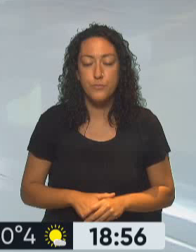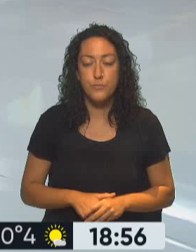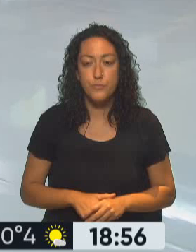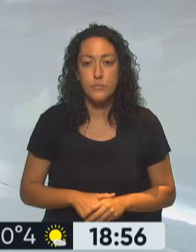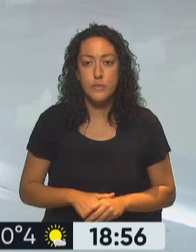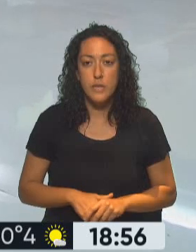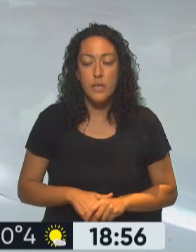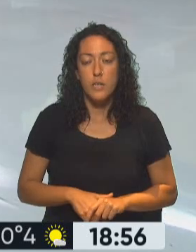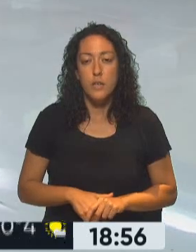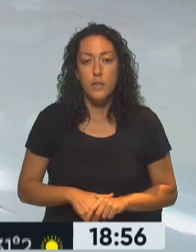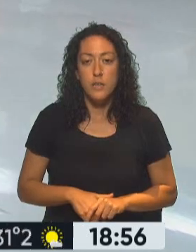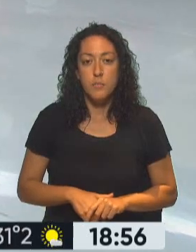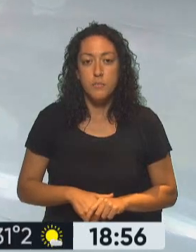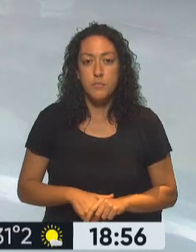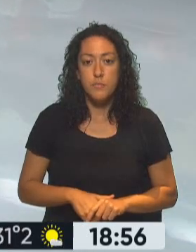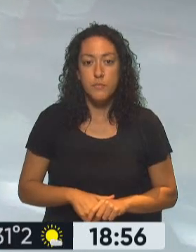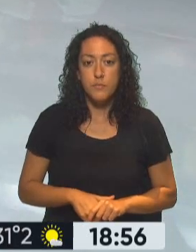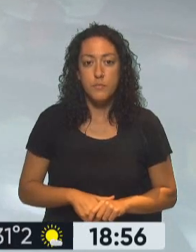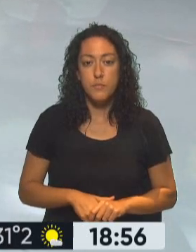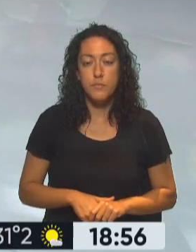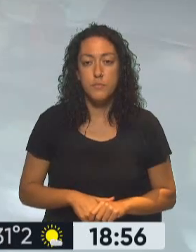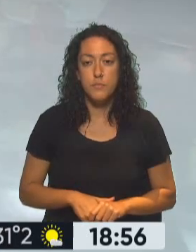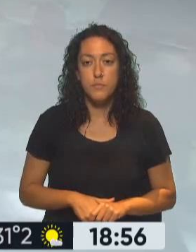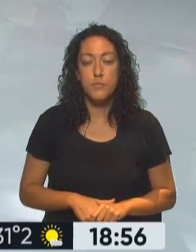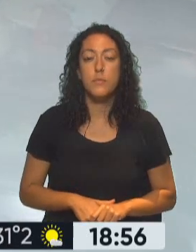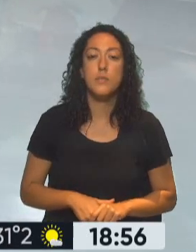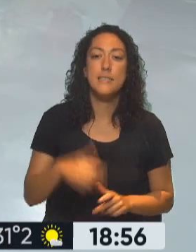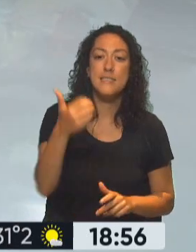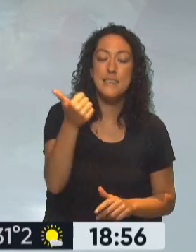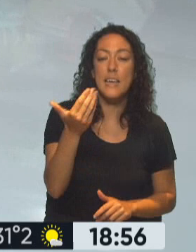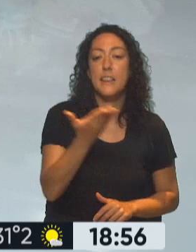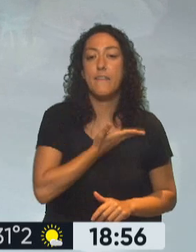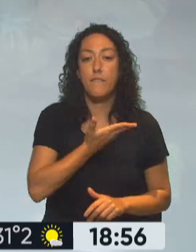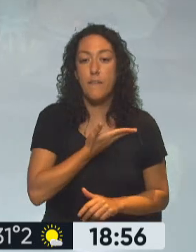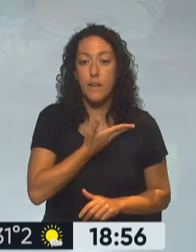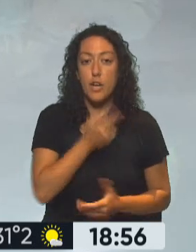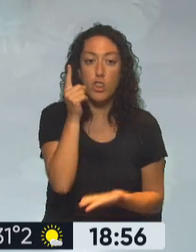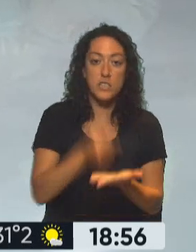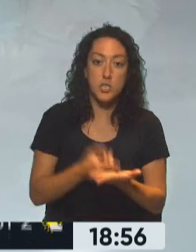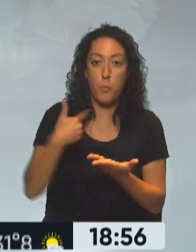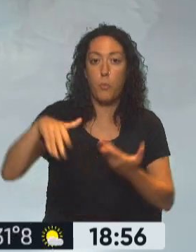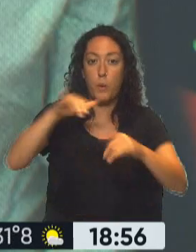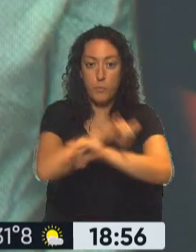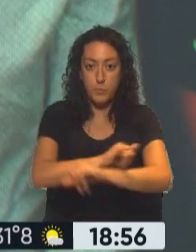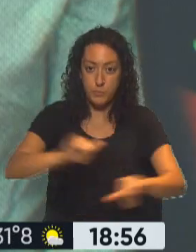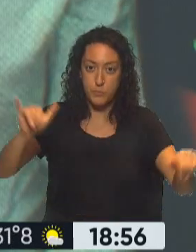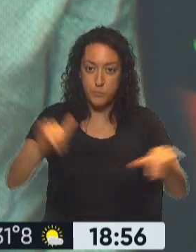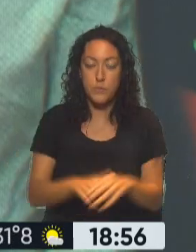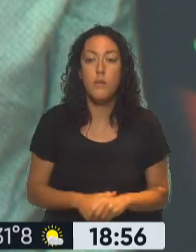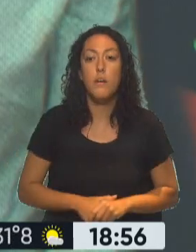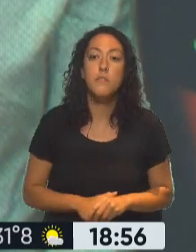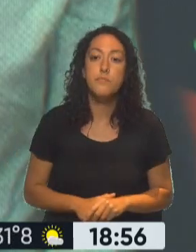Vamos a ponerle número y mes. El 6 de febrero se va a conocer el veredicto, cómo se